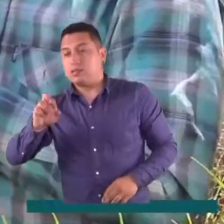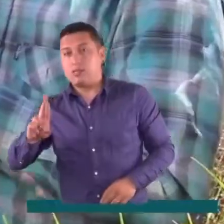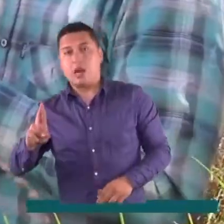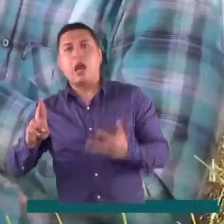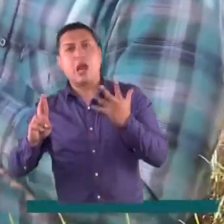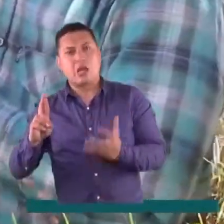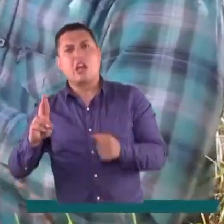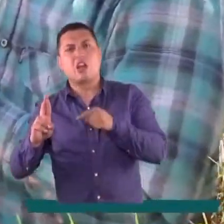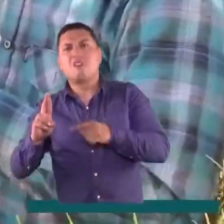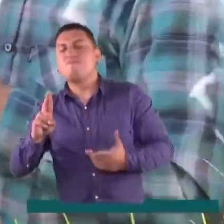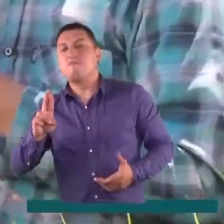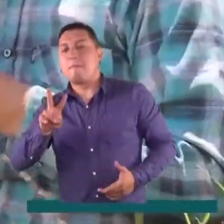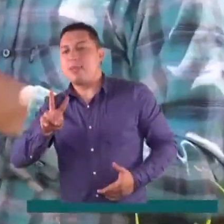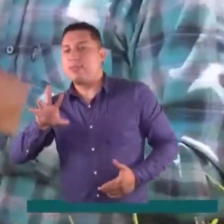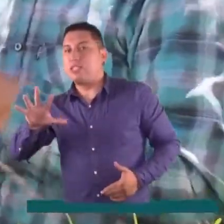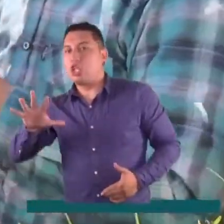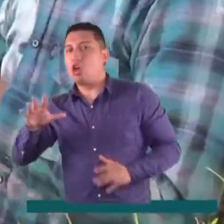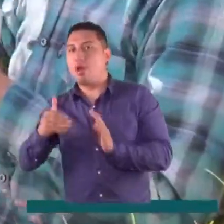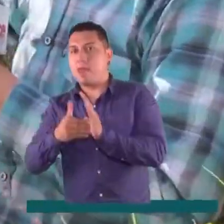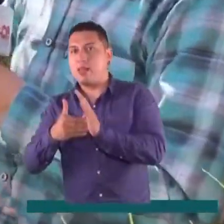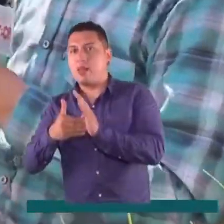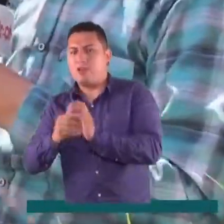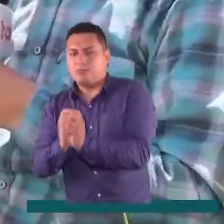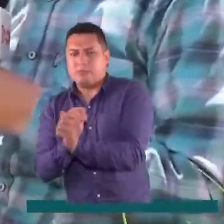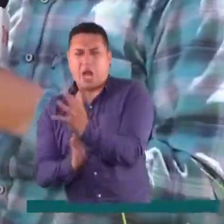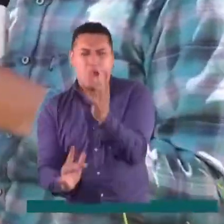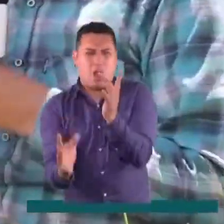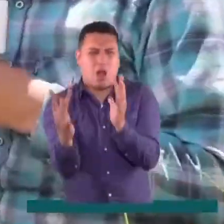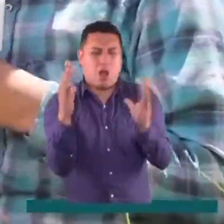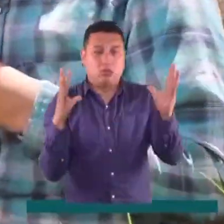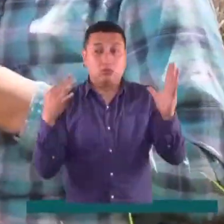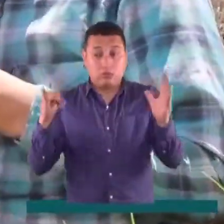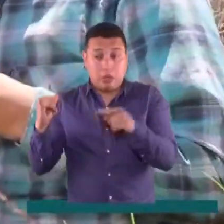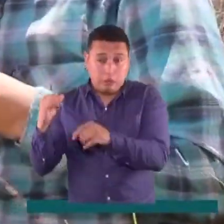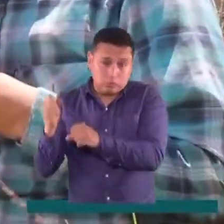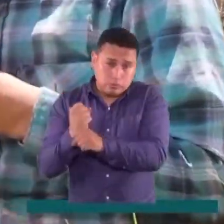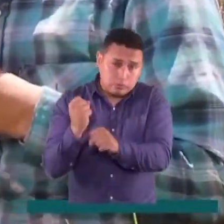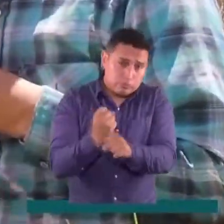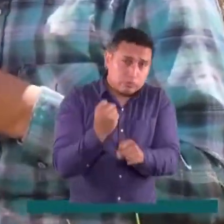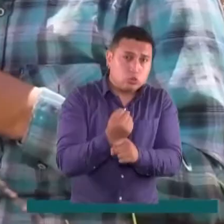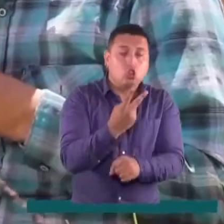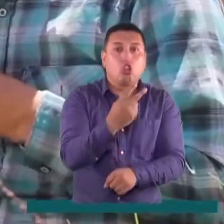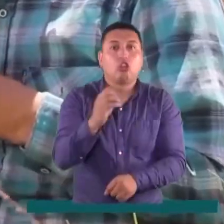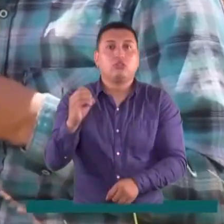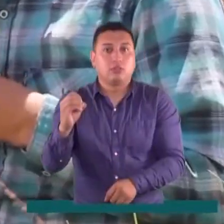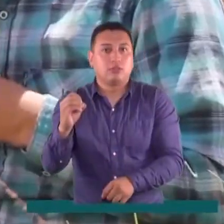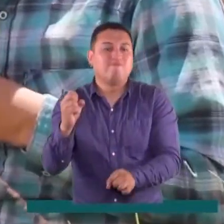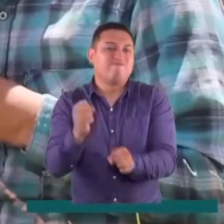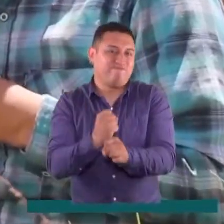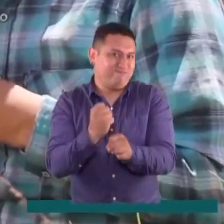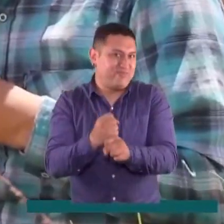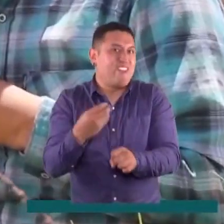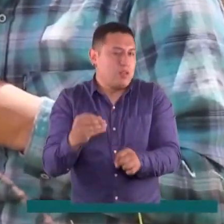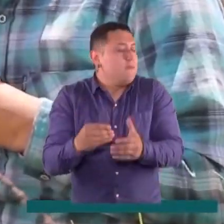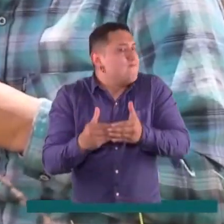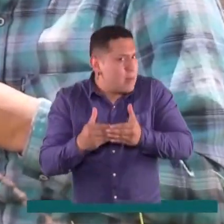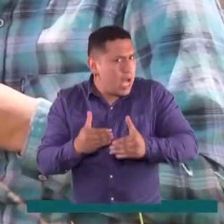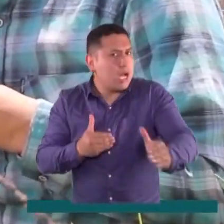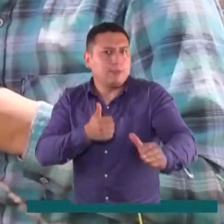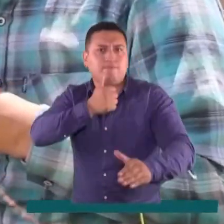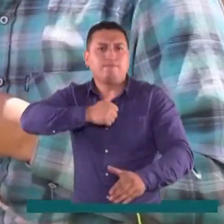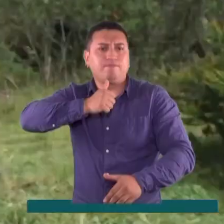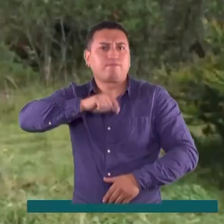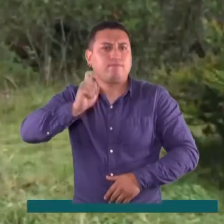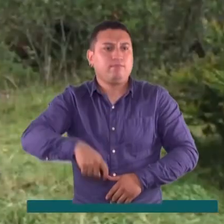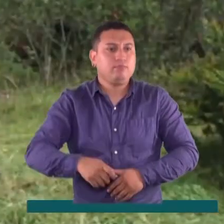es a poblar ese sector con 25.000 unidades de este árbol. Ya lleva 200. El trabajo es bastante arduo y